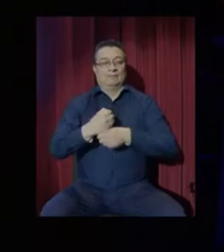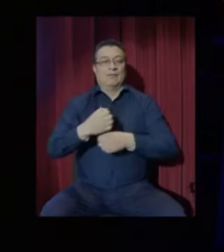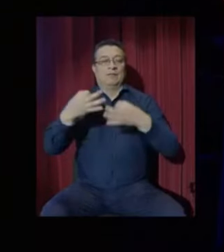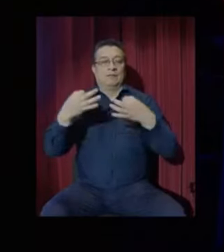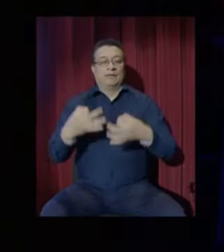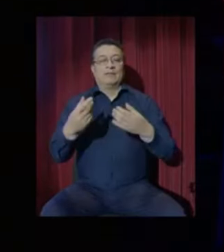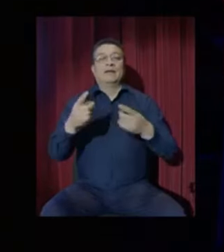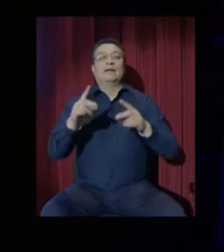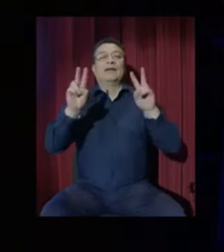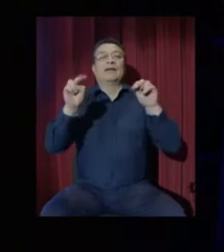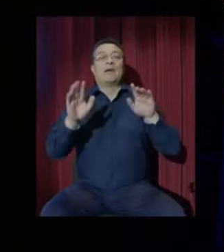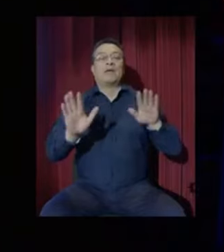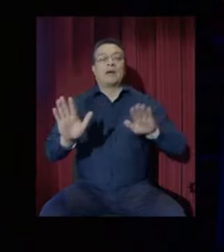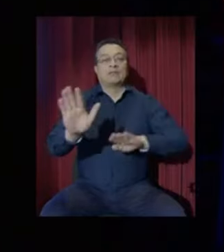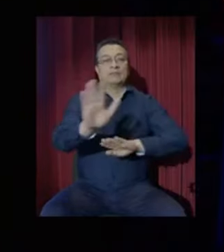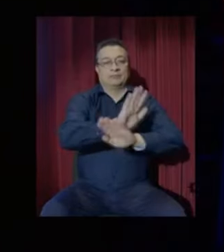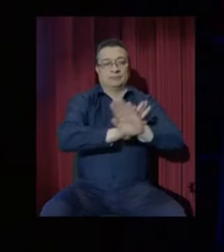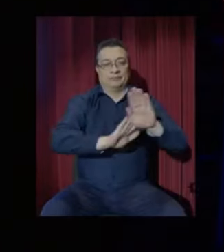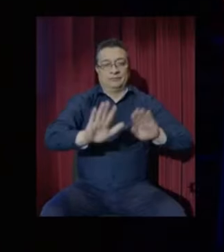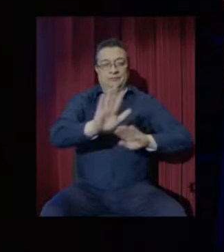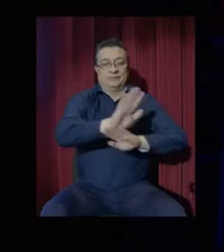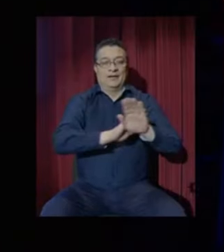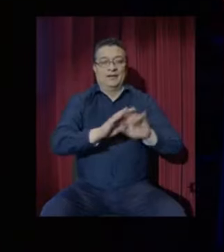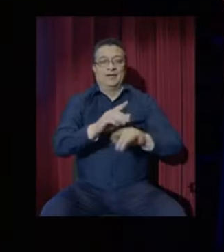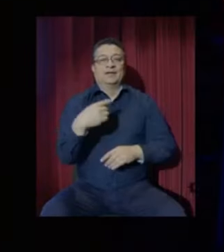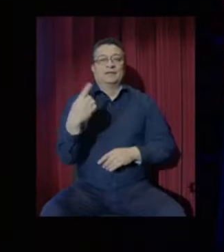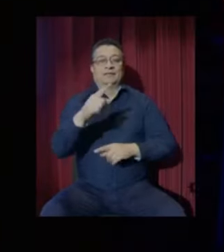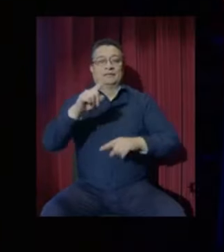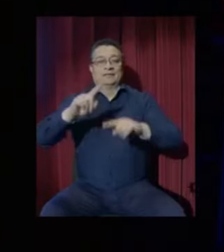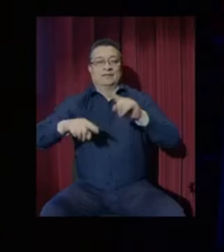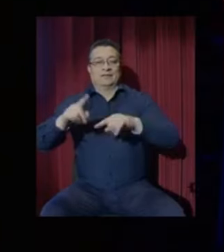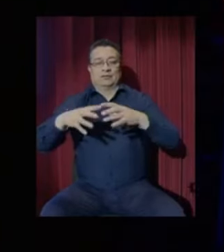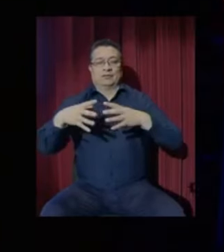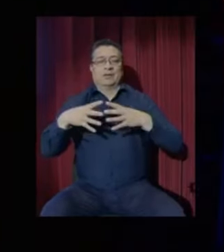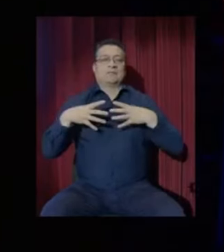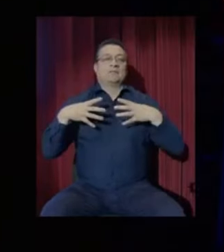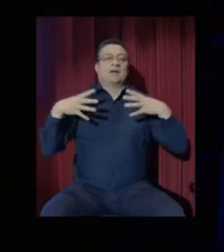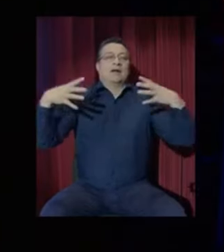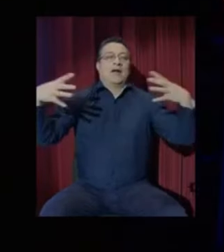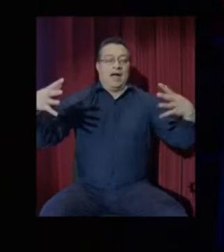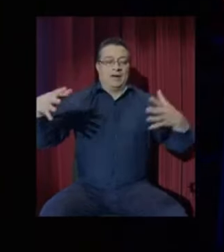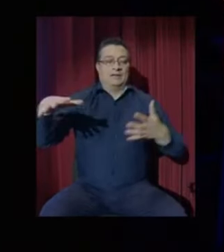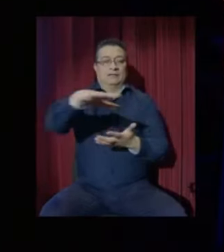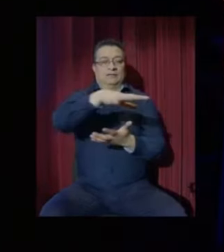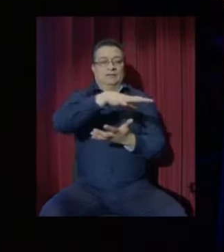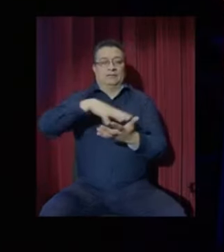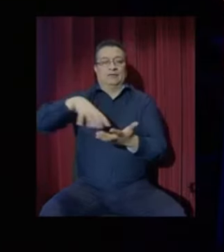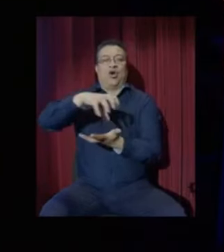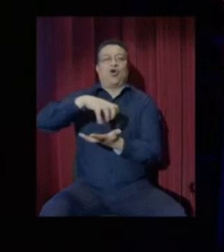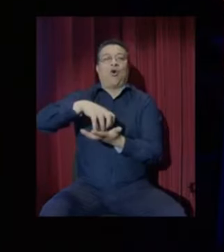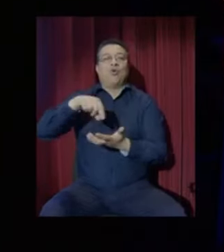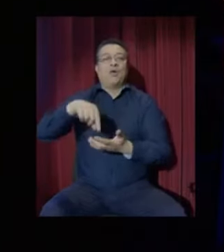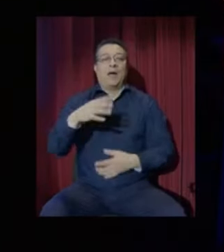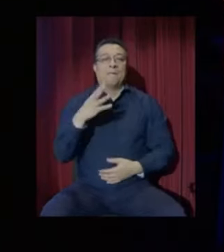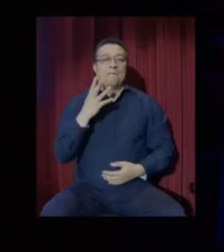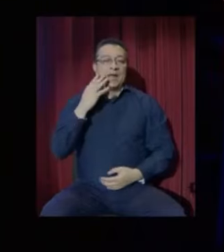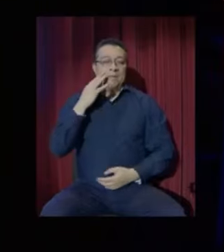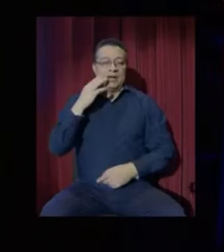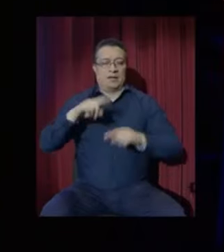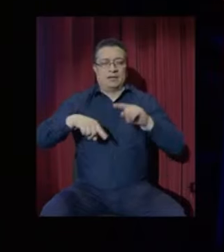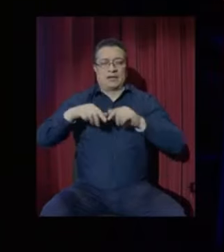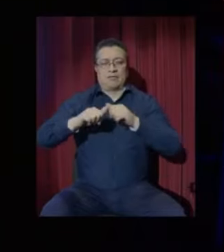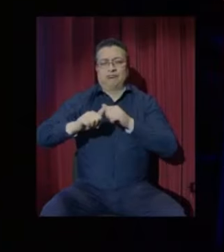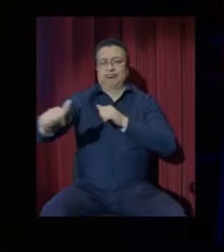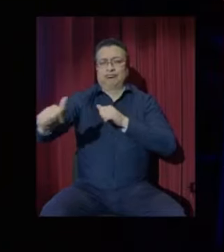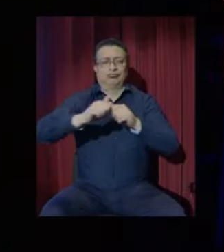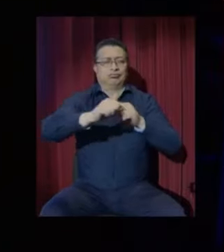temas de protección de eh nuestro territorio extenso como es la comuna de melipilla y que justamente